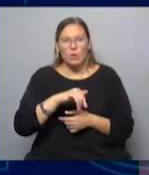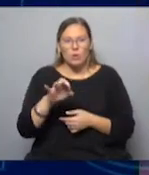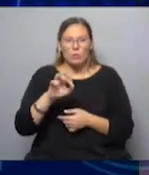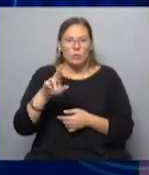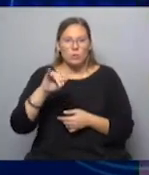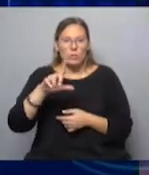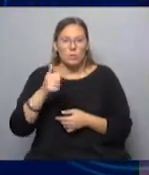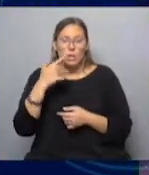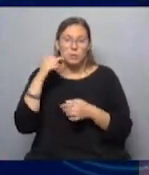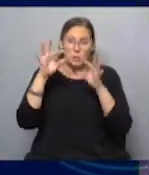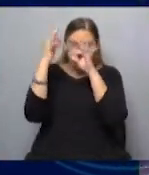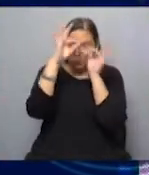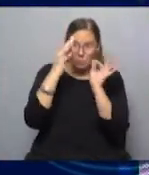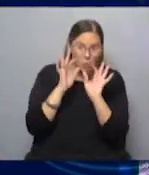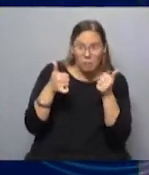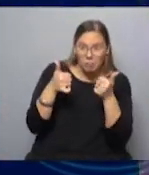corrido